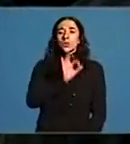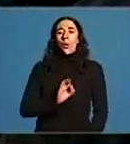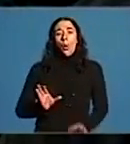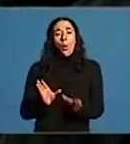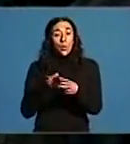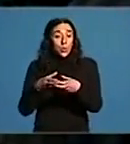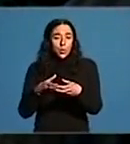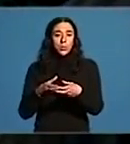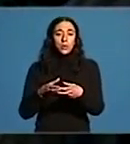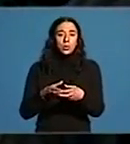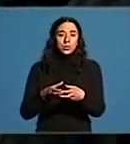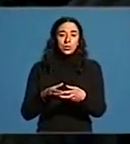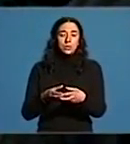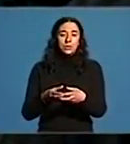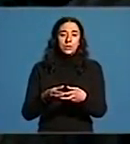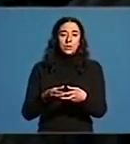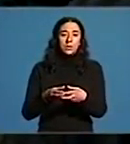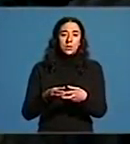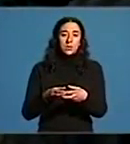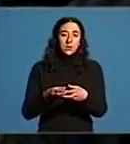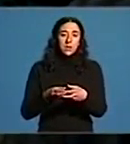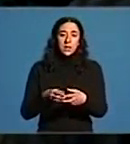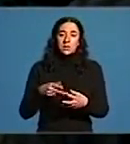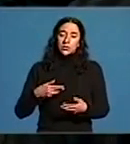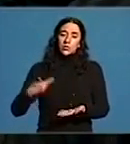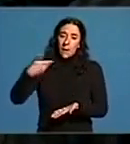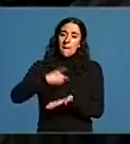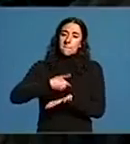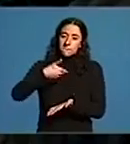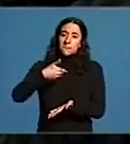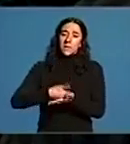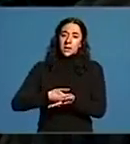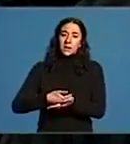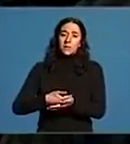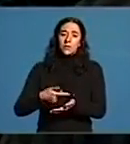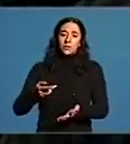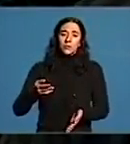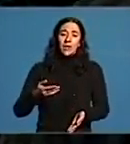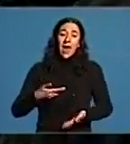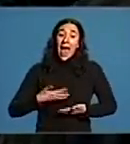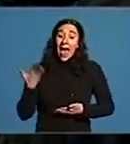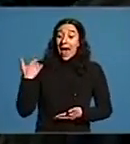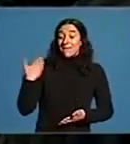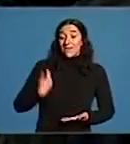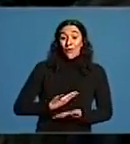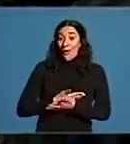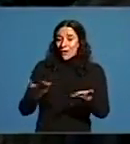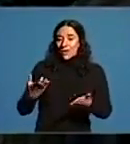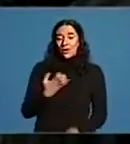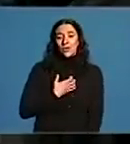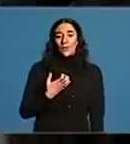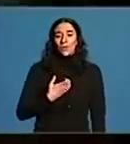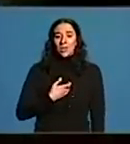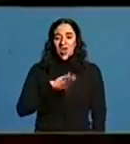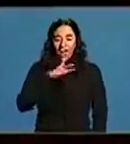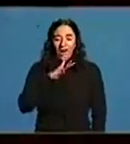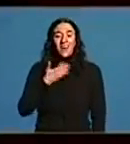grupos, que es ahora mismo una demanda que sí teníamos y no podíamos ofrecer con